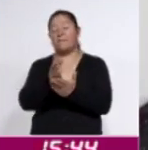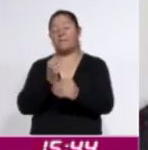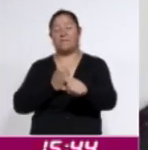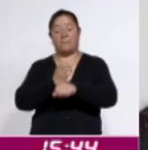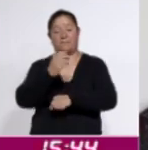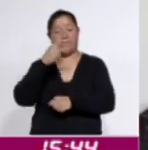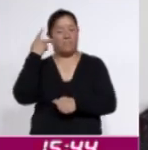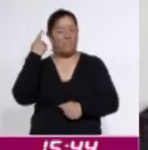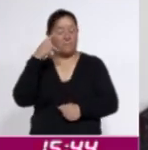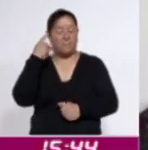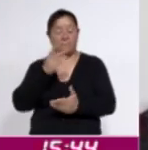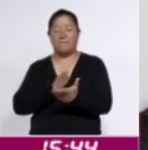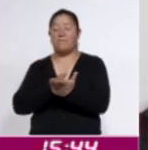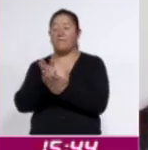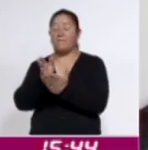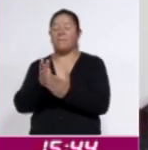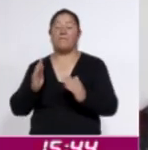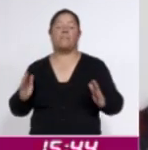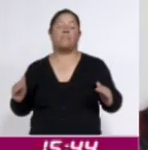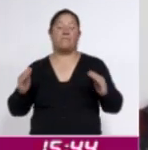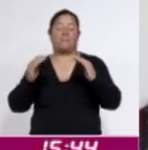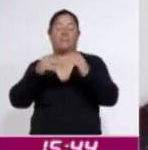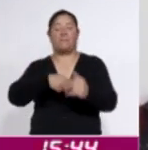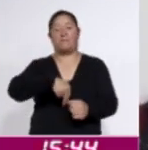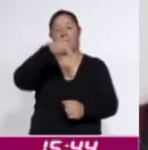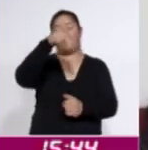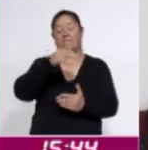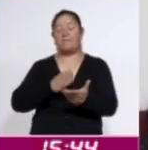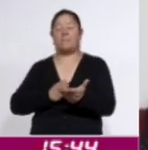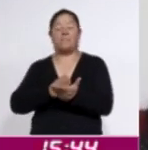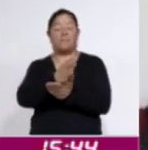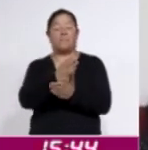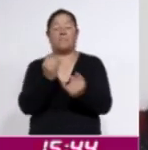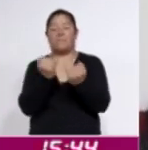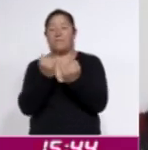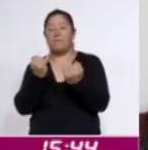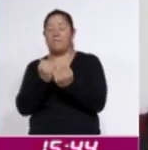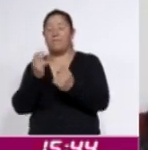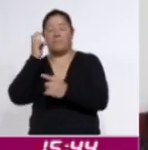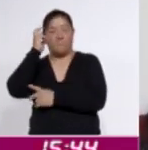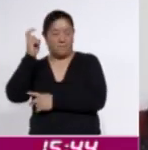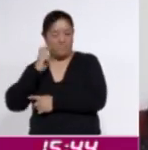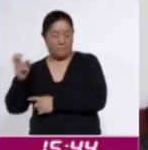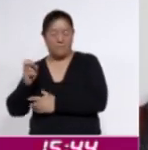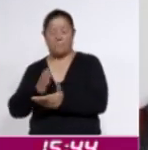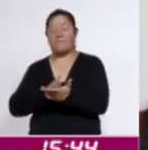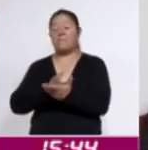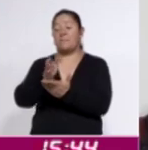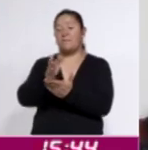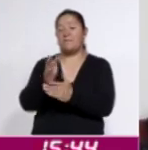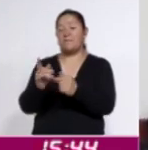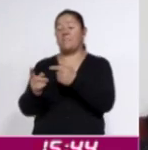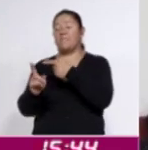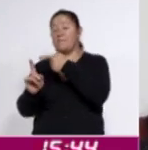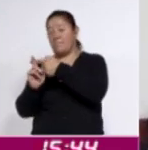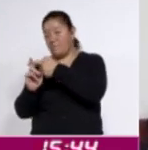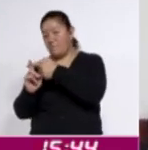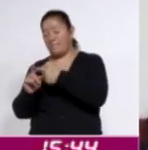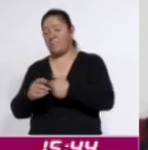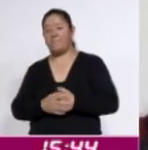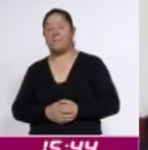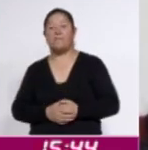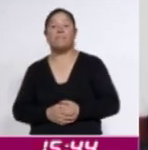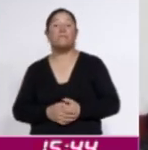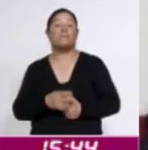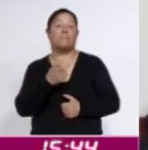Sierra Norte, hacia las partes también de Hidalgo y también la parte de Veracruz. Entonces, con motivo de eso, se ven